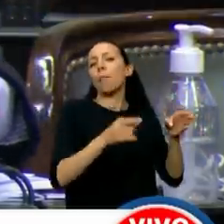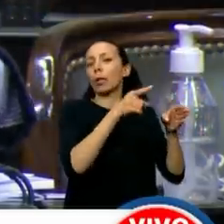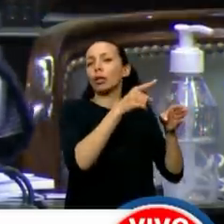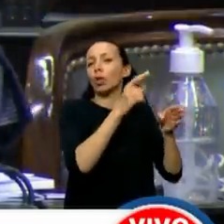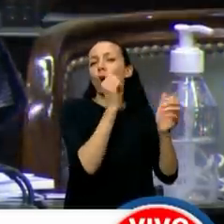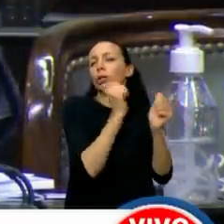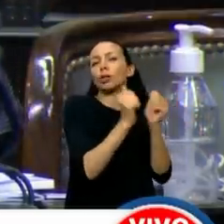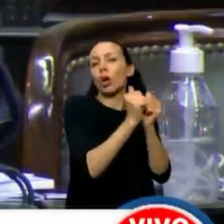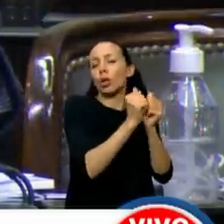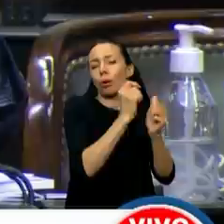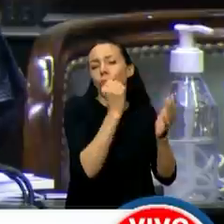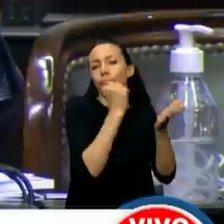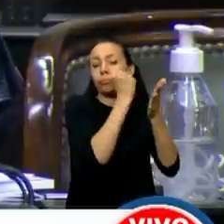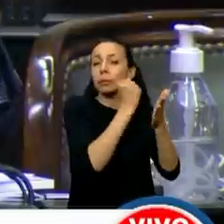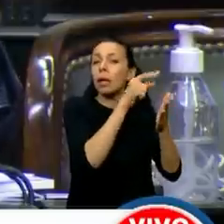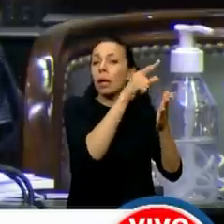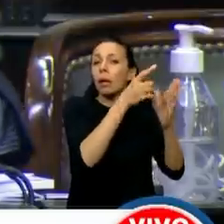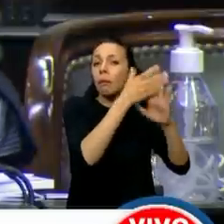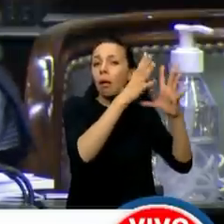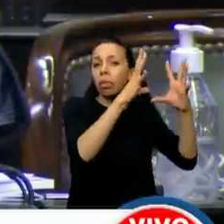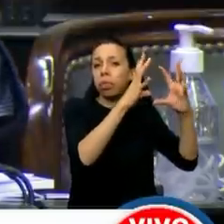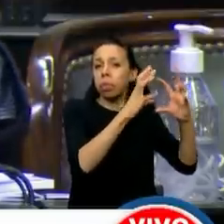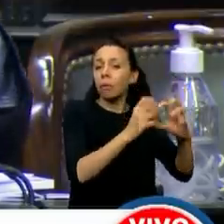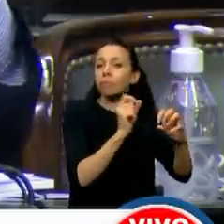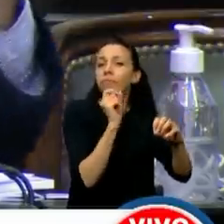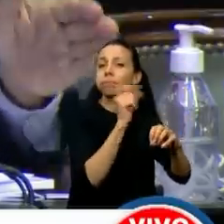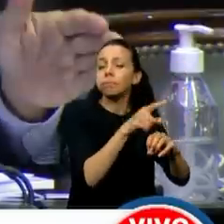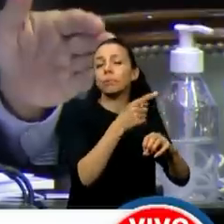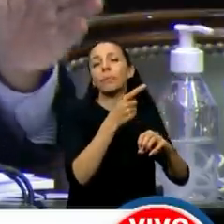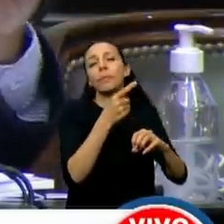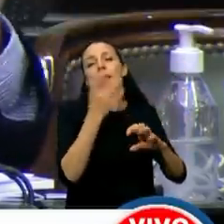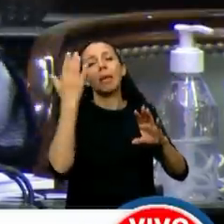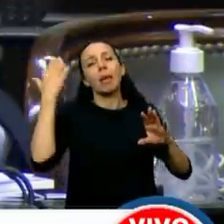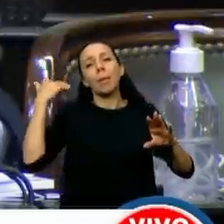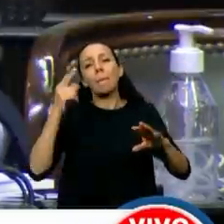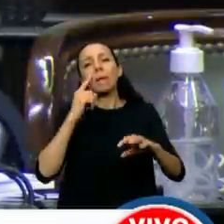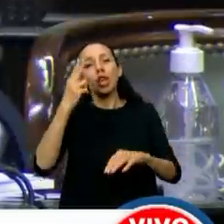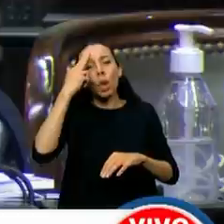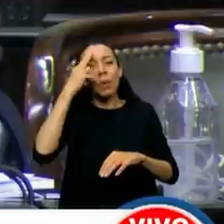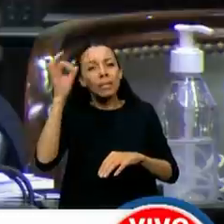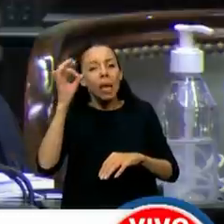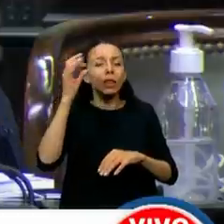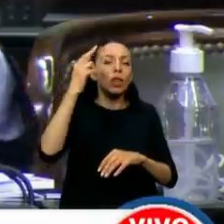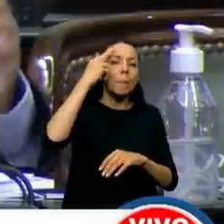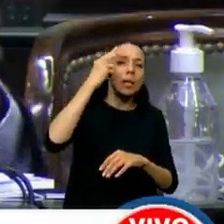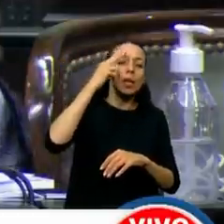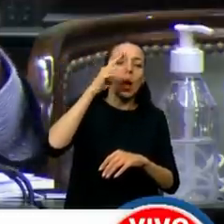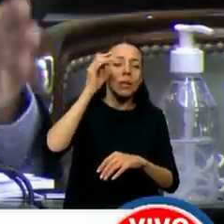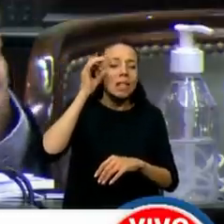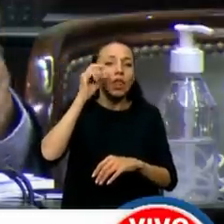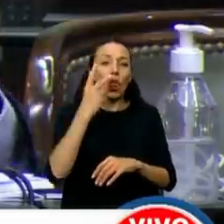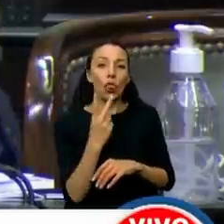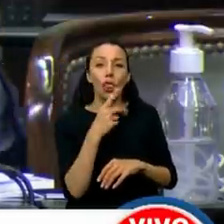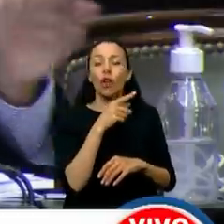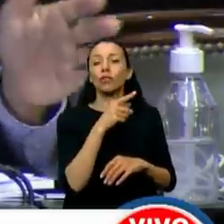que es la misión de los franciscanos construido entre 1900 y 1902 que a partir del año